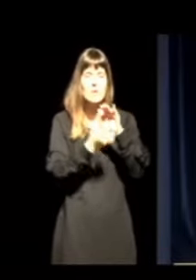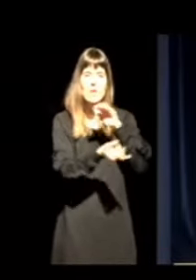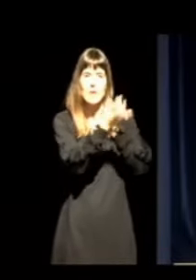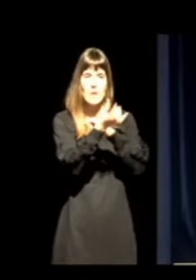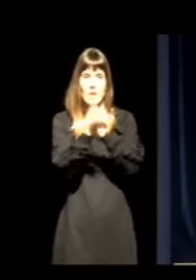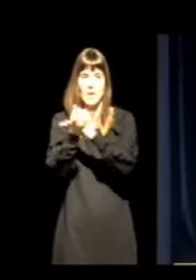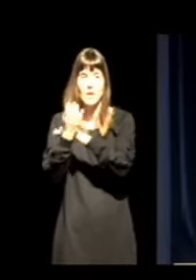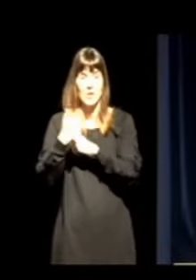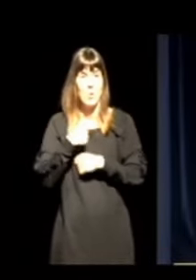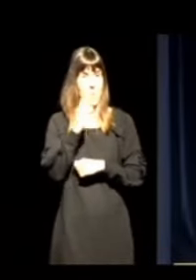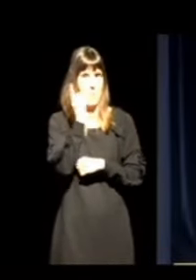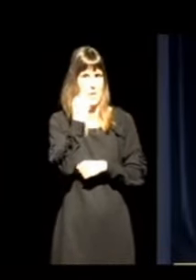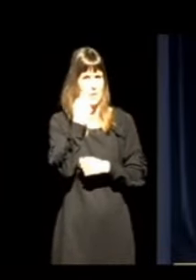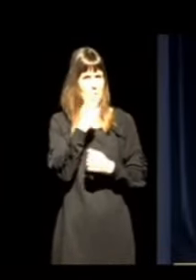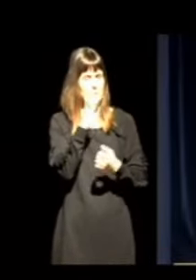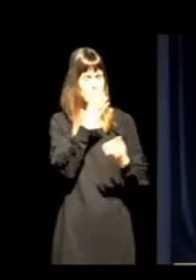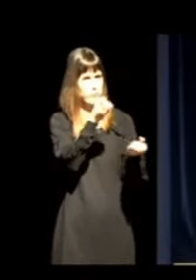cosas porque me lo dicen.